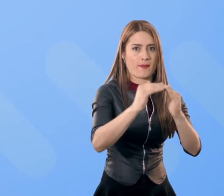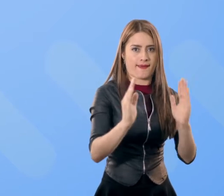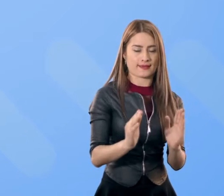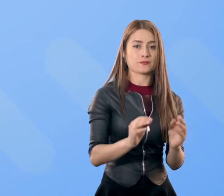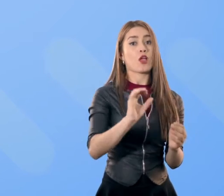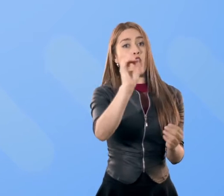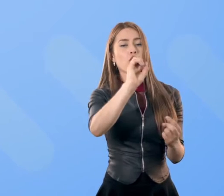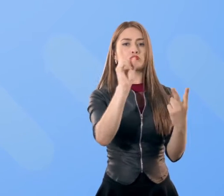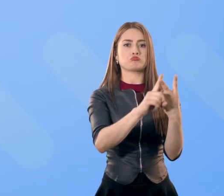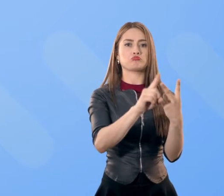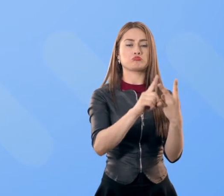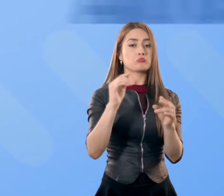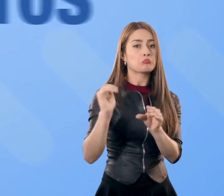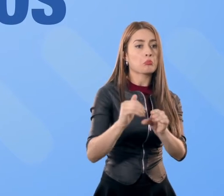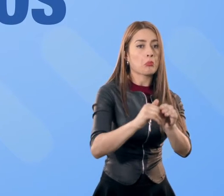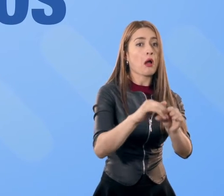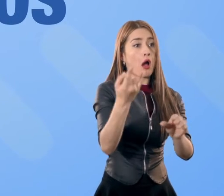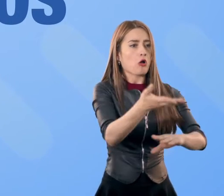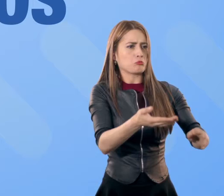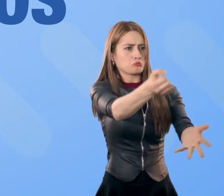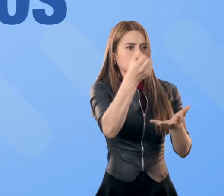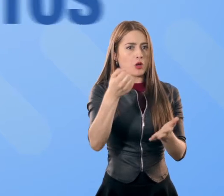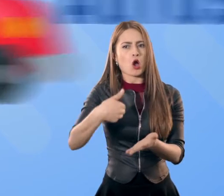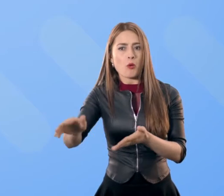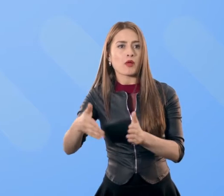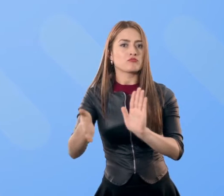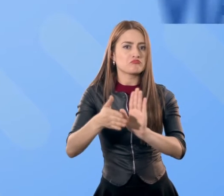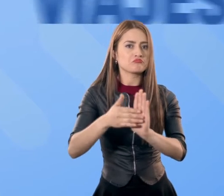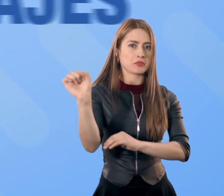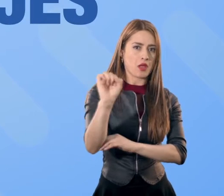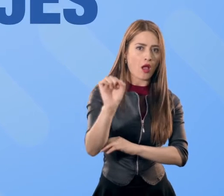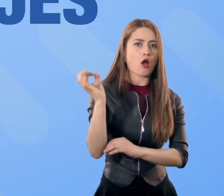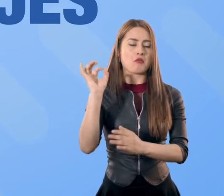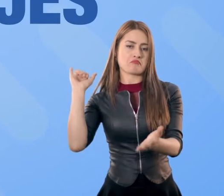Sin beneficios tributarios puede ser utilizada para cualquier otra cosa, como autos,